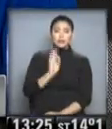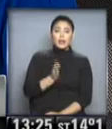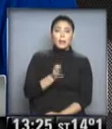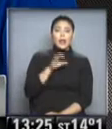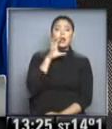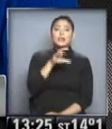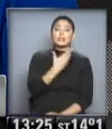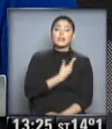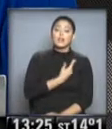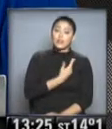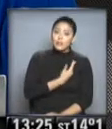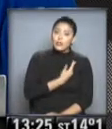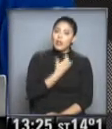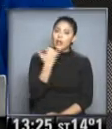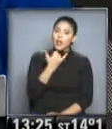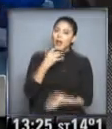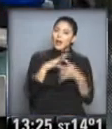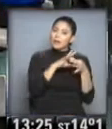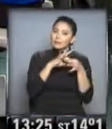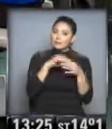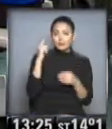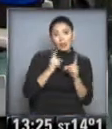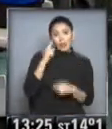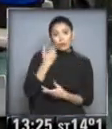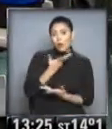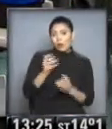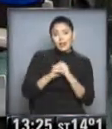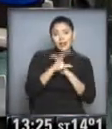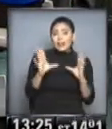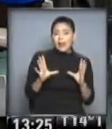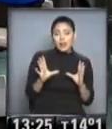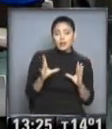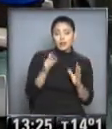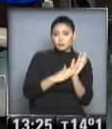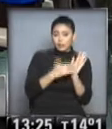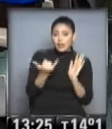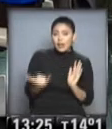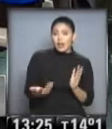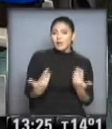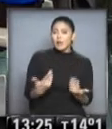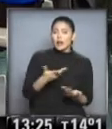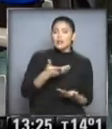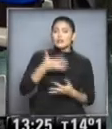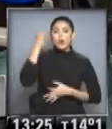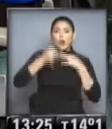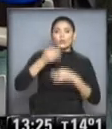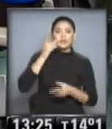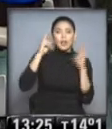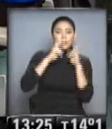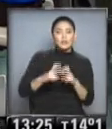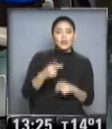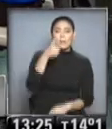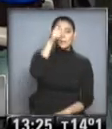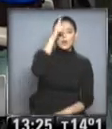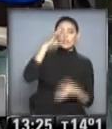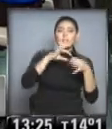provincia de santa fe es la complicidad manifiesta en algunos casos que ha sido comprobada y por eso hay causas judiciales abiertas de la policía